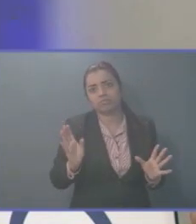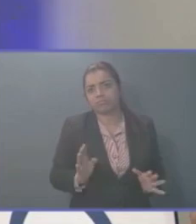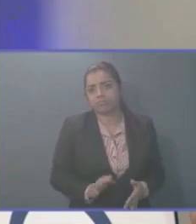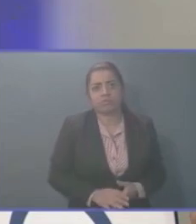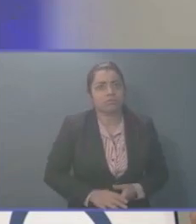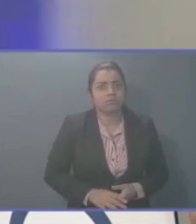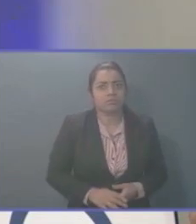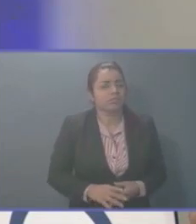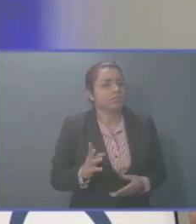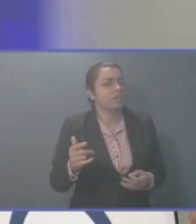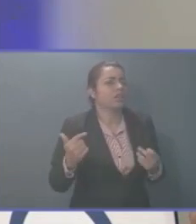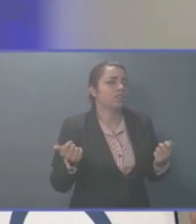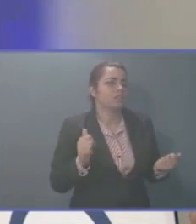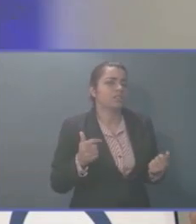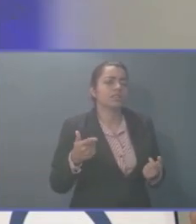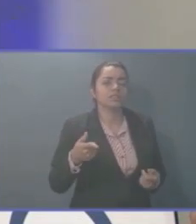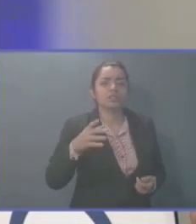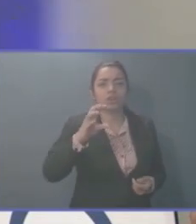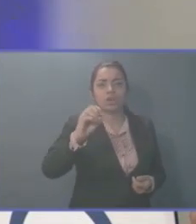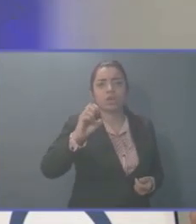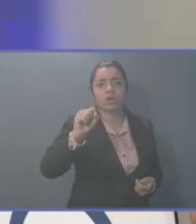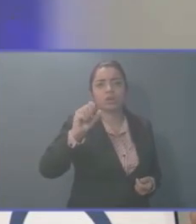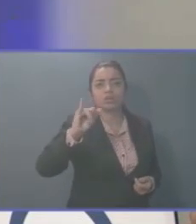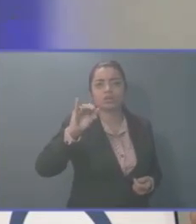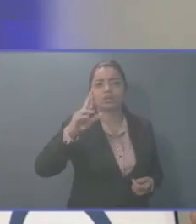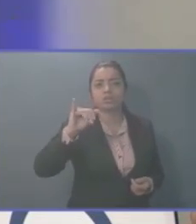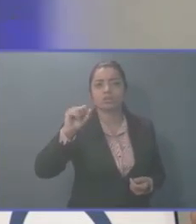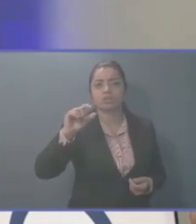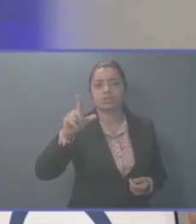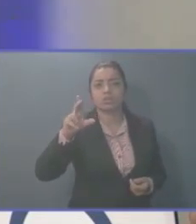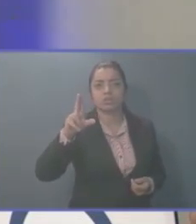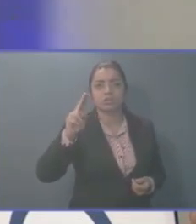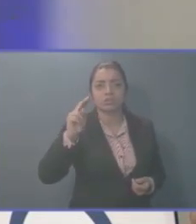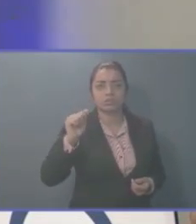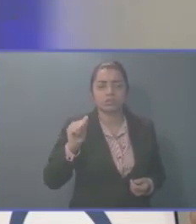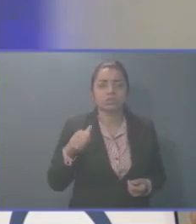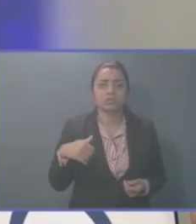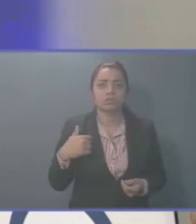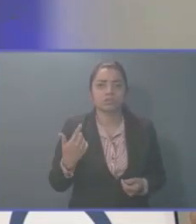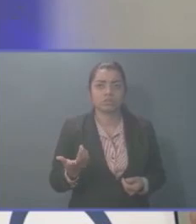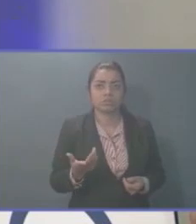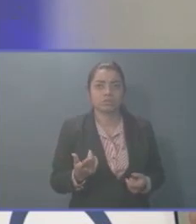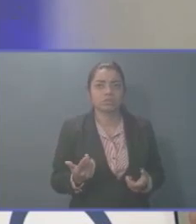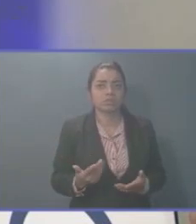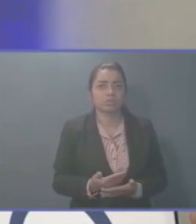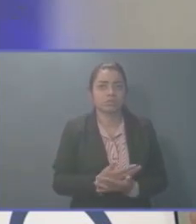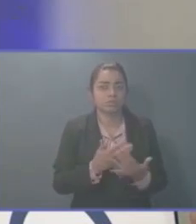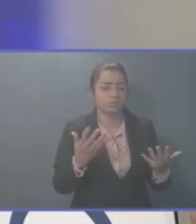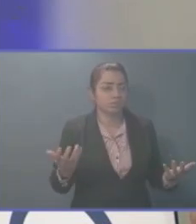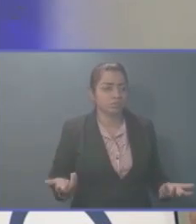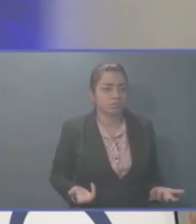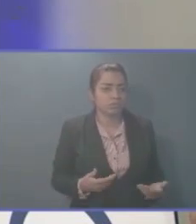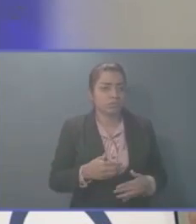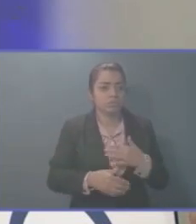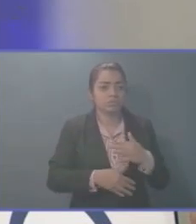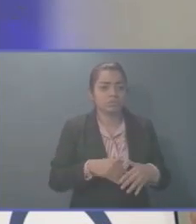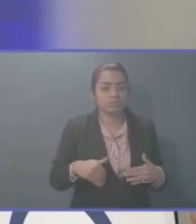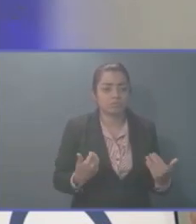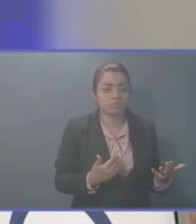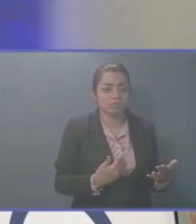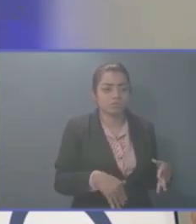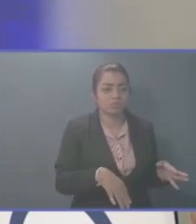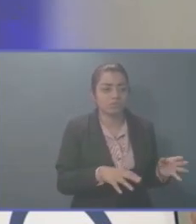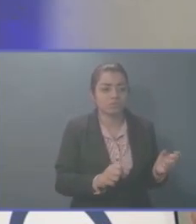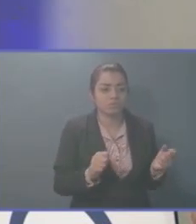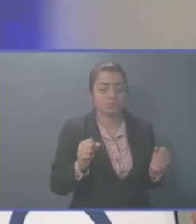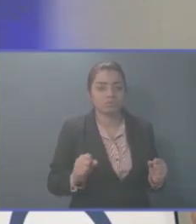¿No habrá ahí un conflicto de interés de que un posible proveedor o alguien que puede ser a quien se